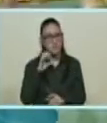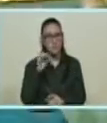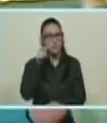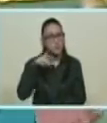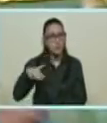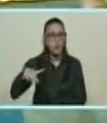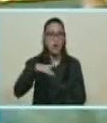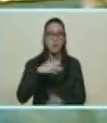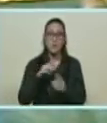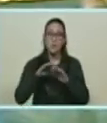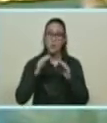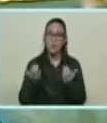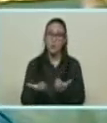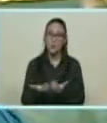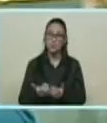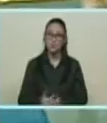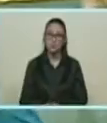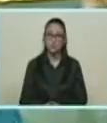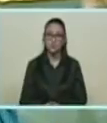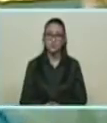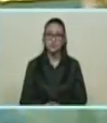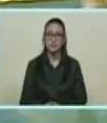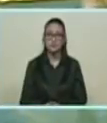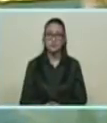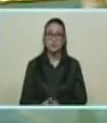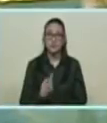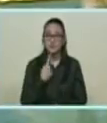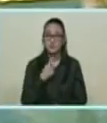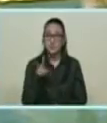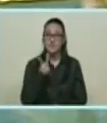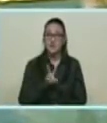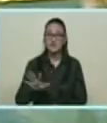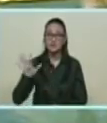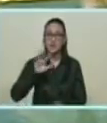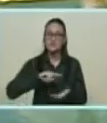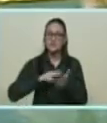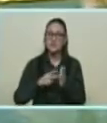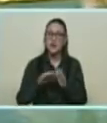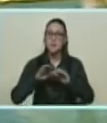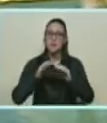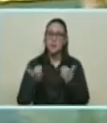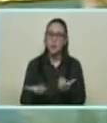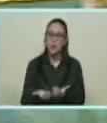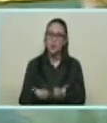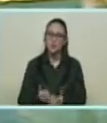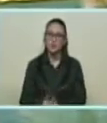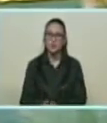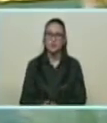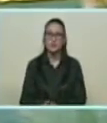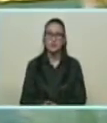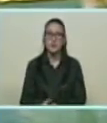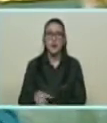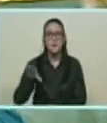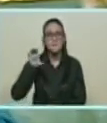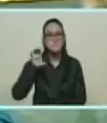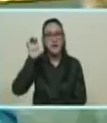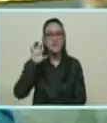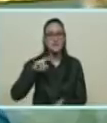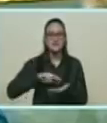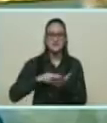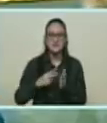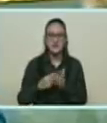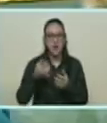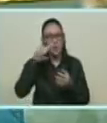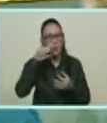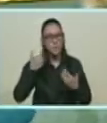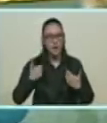pueblos del mundo también. Porque cuando decimos Venezuela, decimos mundo. Cuando decimos patria, decimos humanidad. Y